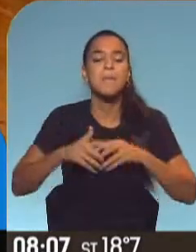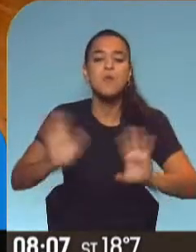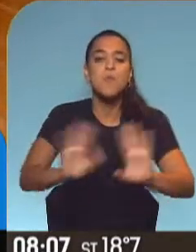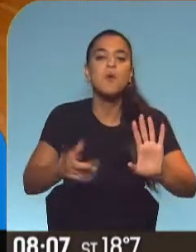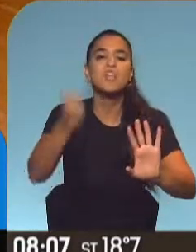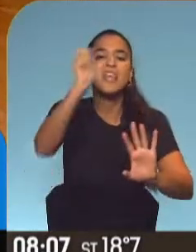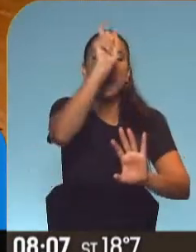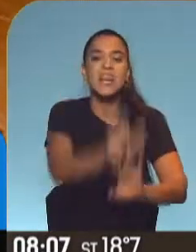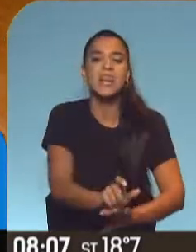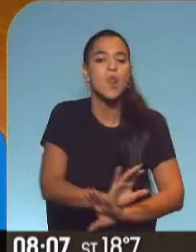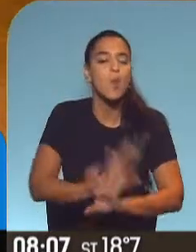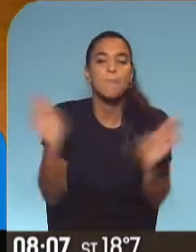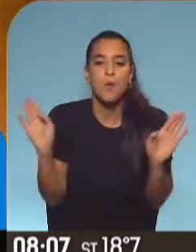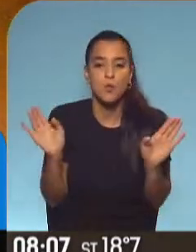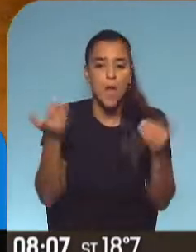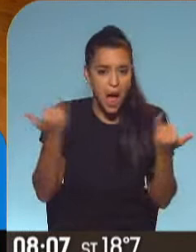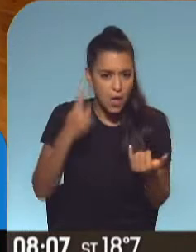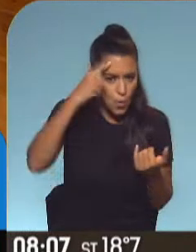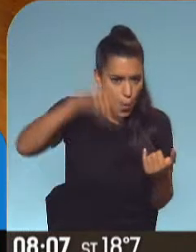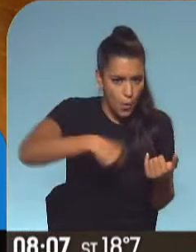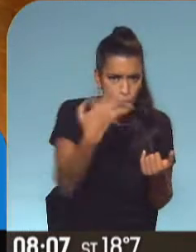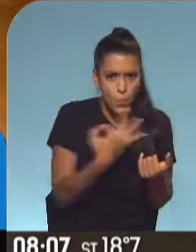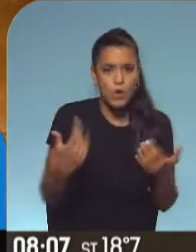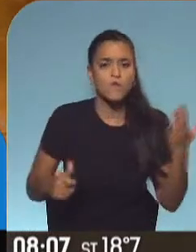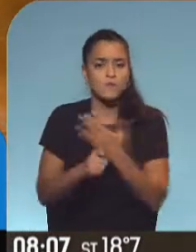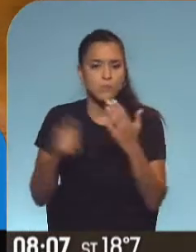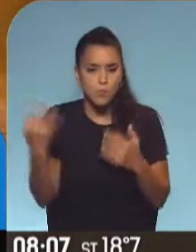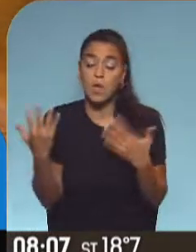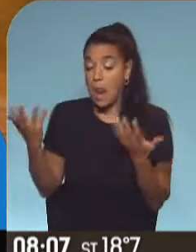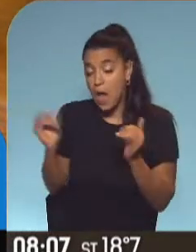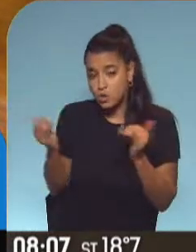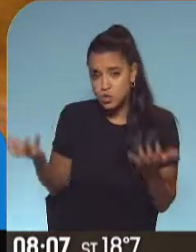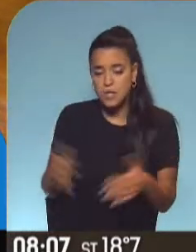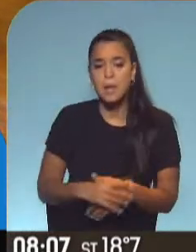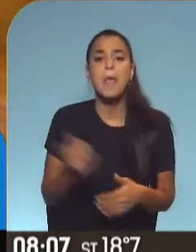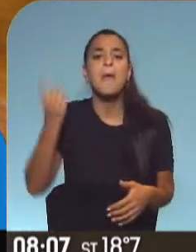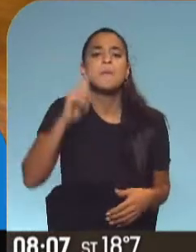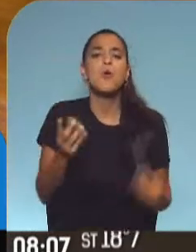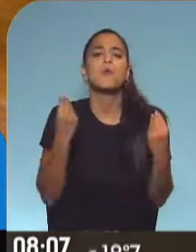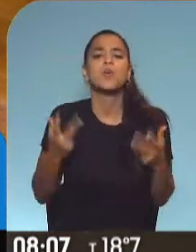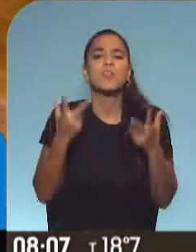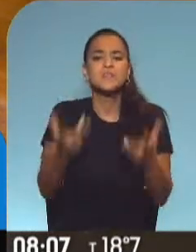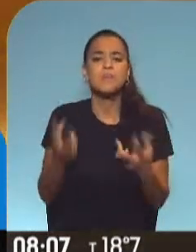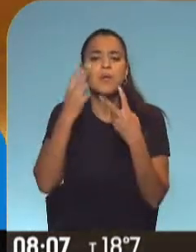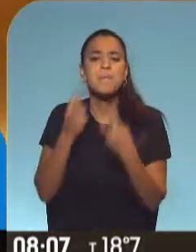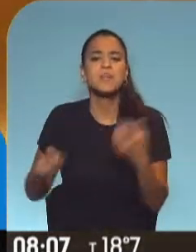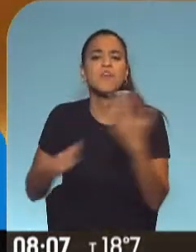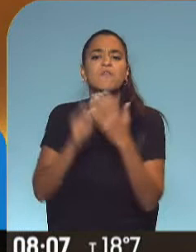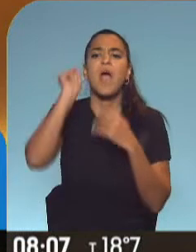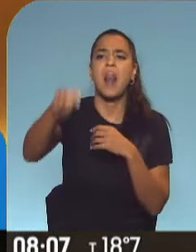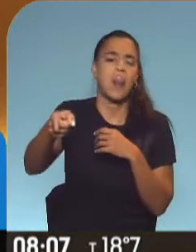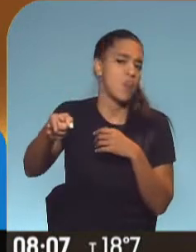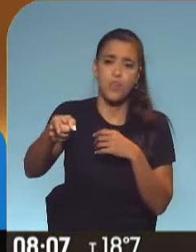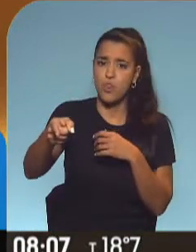de las personas, porque también hay buenos jueces, hay buenos fiscales, muchísimos. Sí, claro. Pero ¿por qué decir que investigue el fiscal tal?